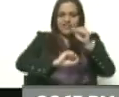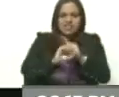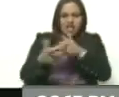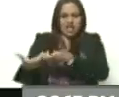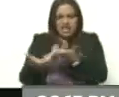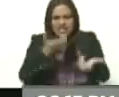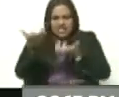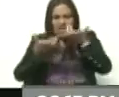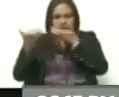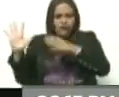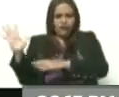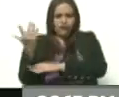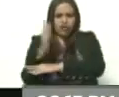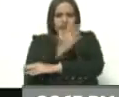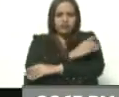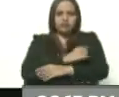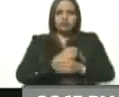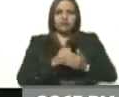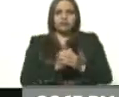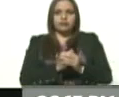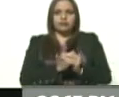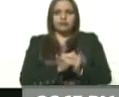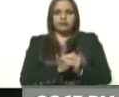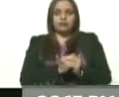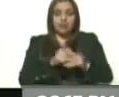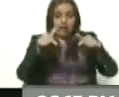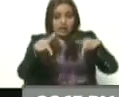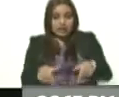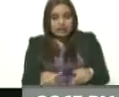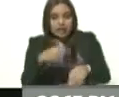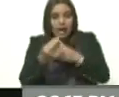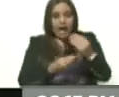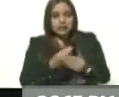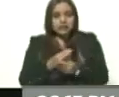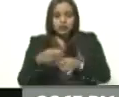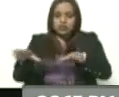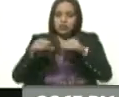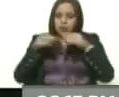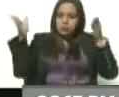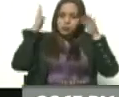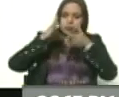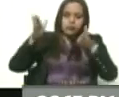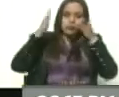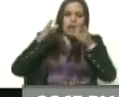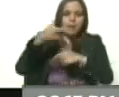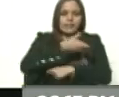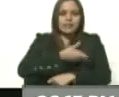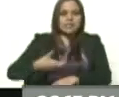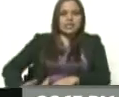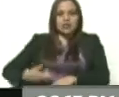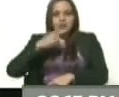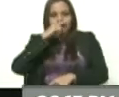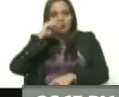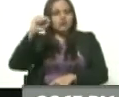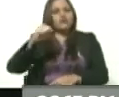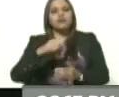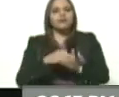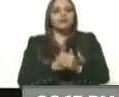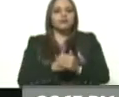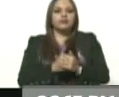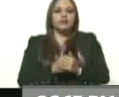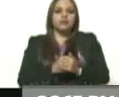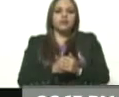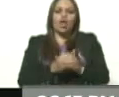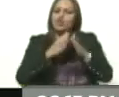incendios forestales. Acá dando cumplimiento a instrucciones precisas de nuestro presidente Nicolás Maduro Moro, todo